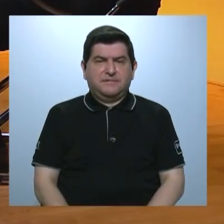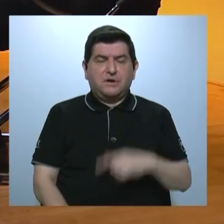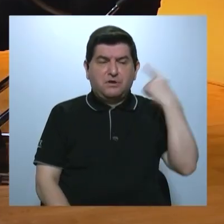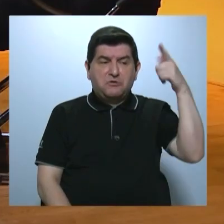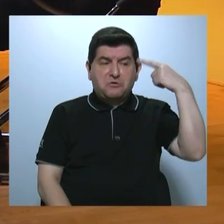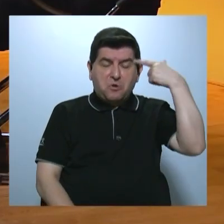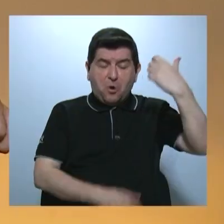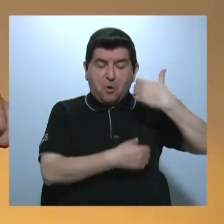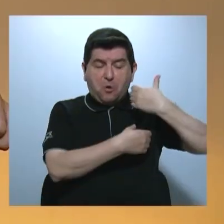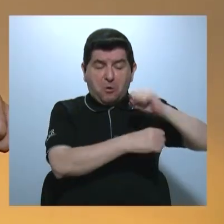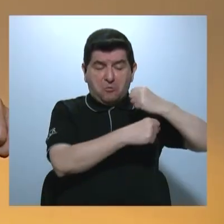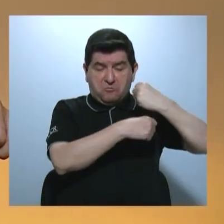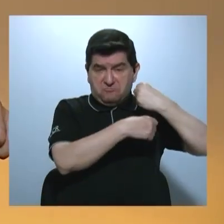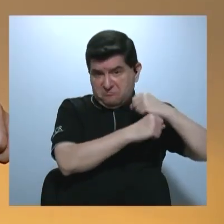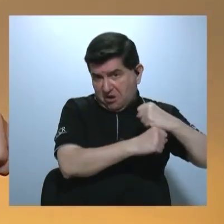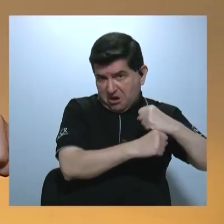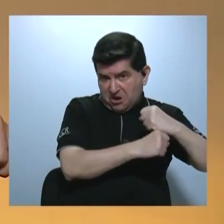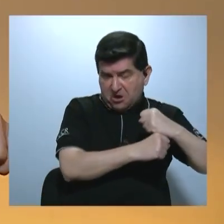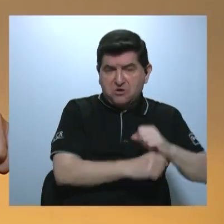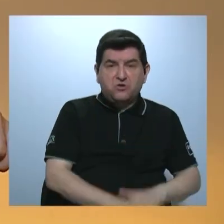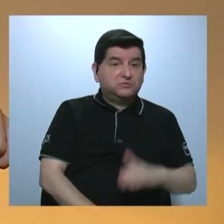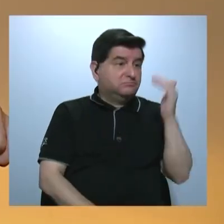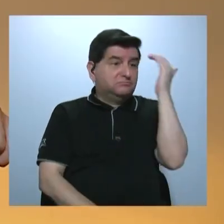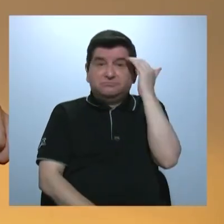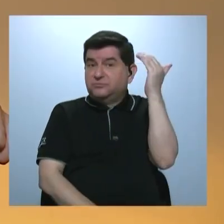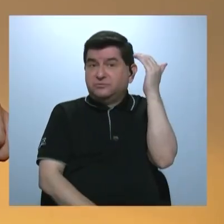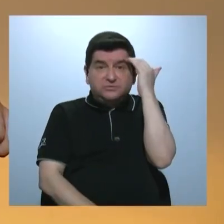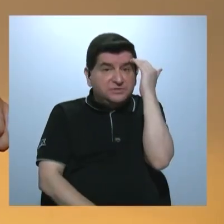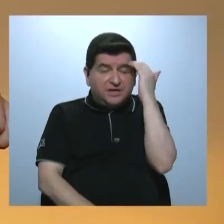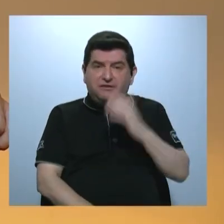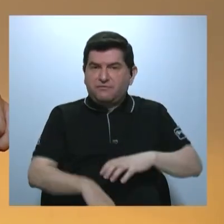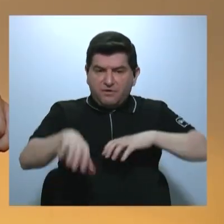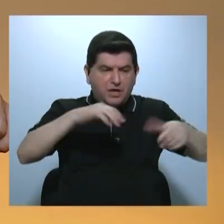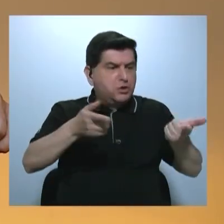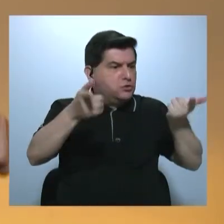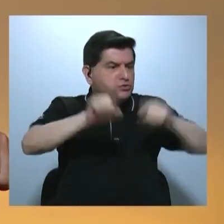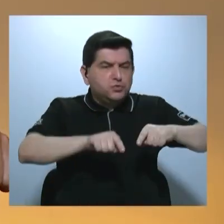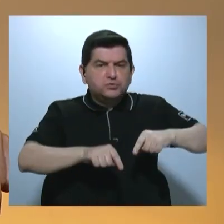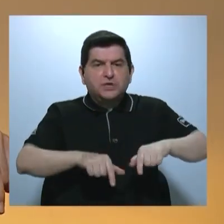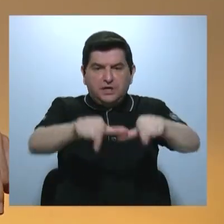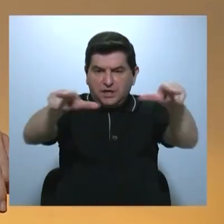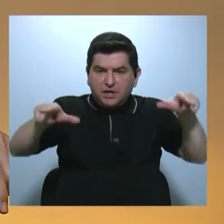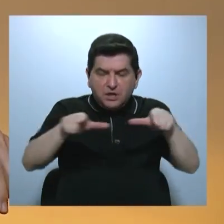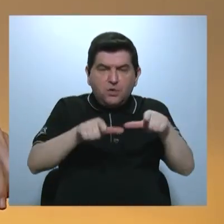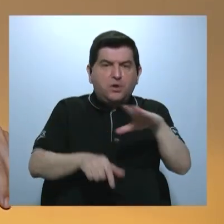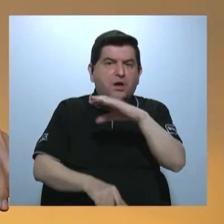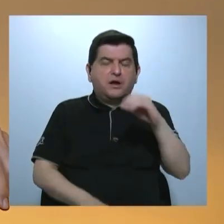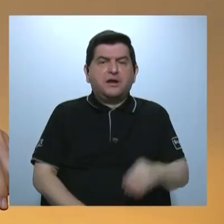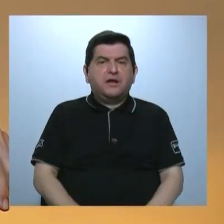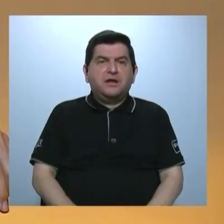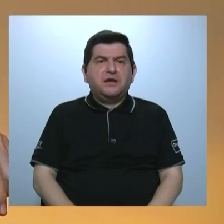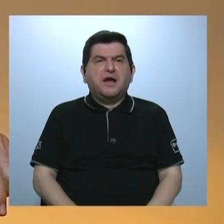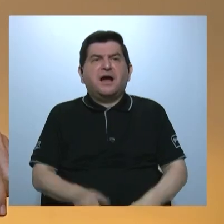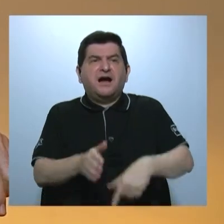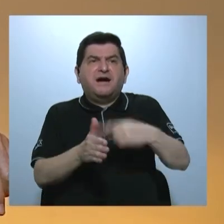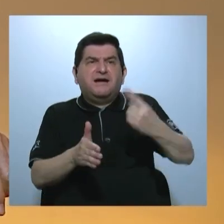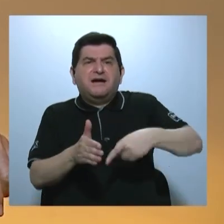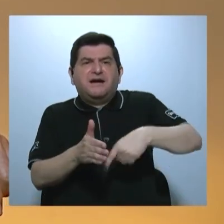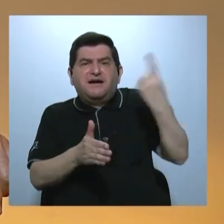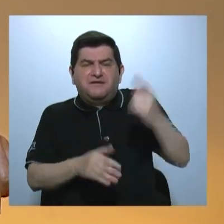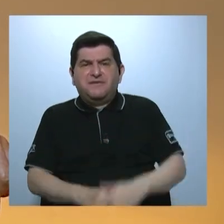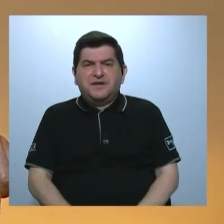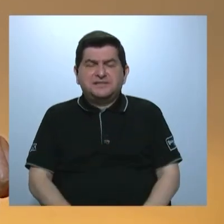gobiernos municipales no se enteran de qué acciones están ocurriendo, y por cierto, algunas